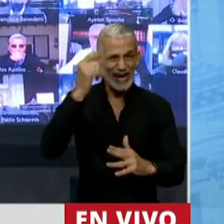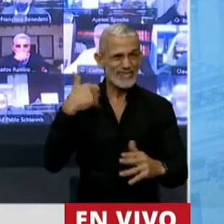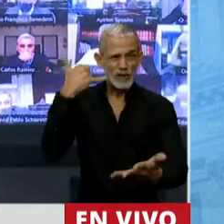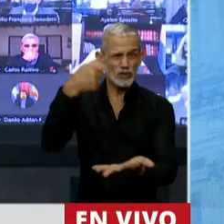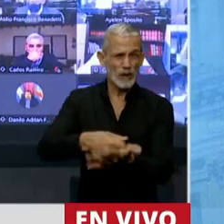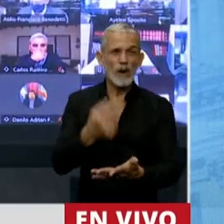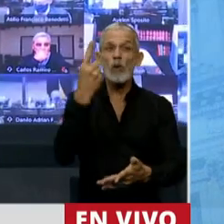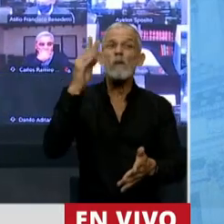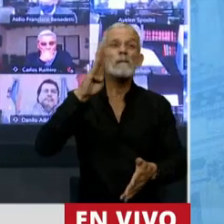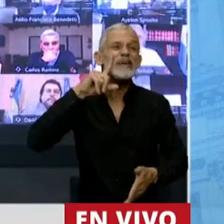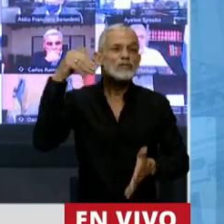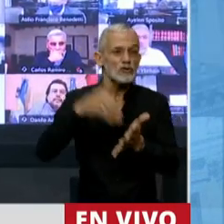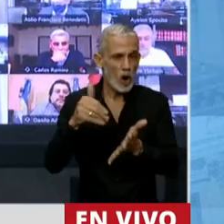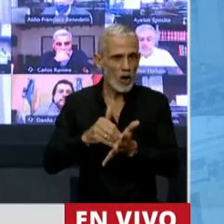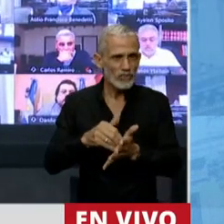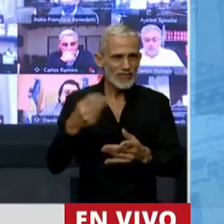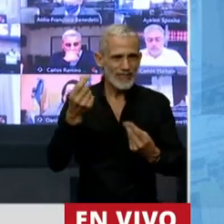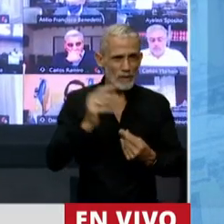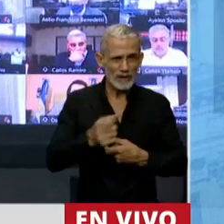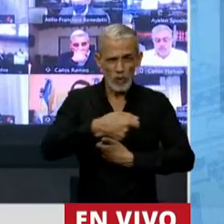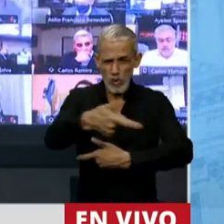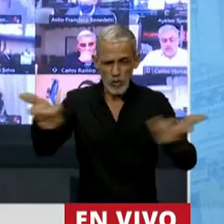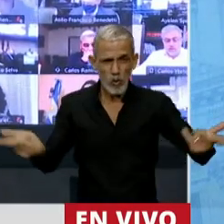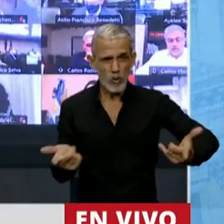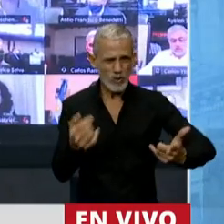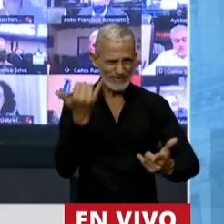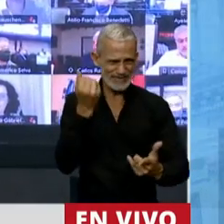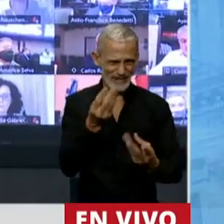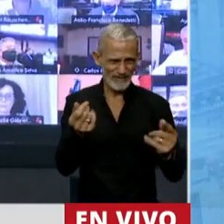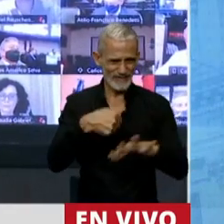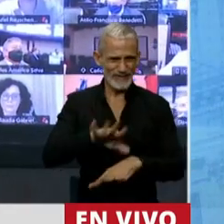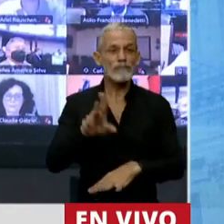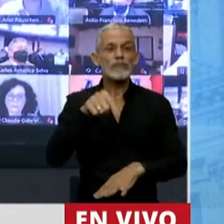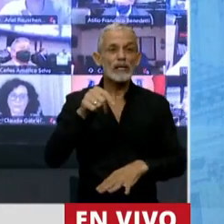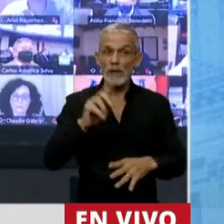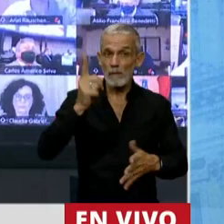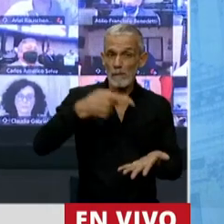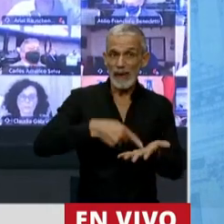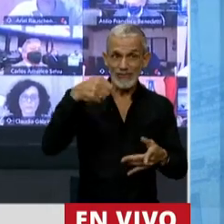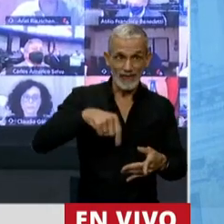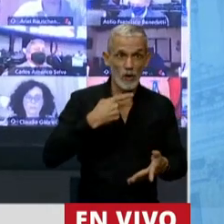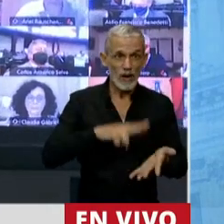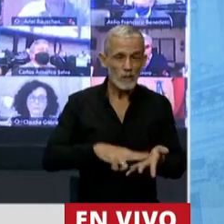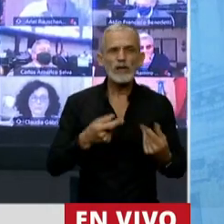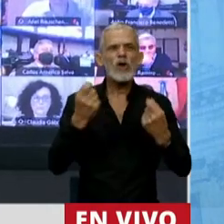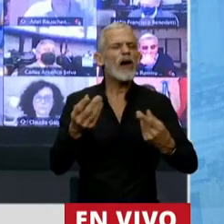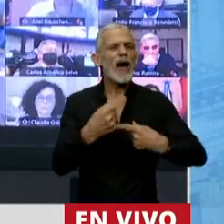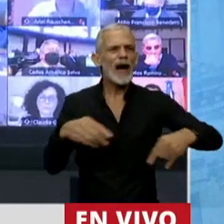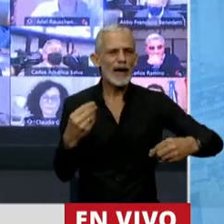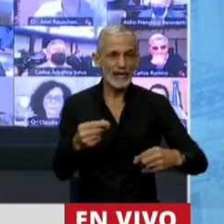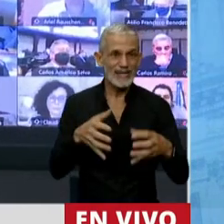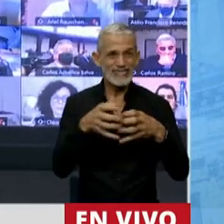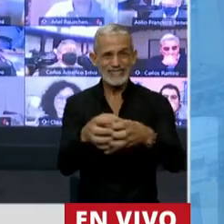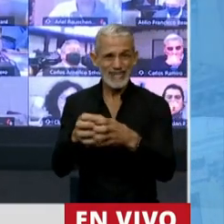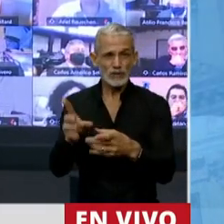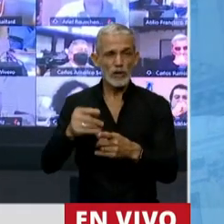de 1 billón de pesos para atender esa situación, y cierro con esto, presidente, y esta medida lo que permite es que aquellos sectores que